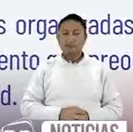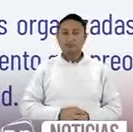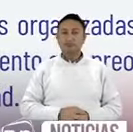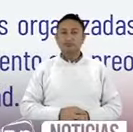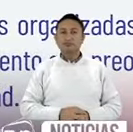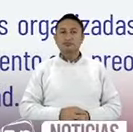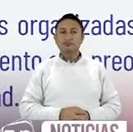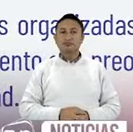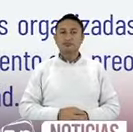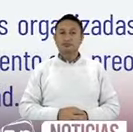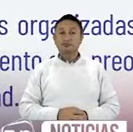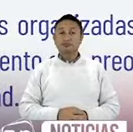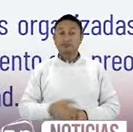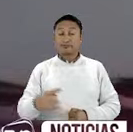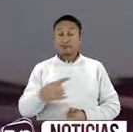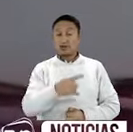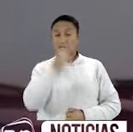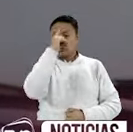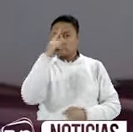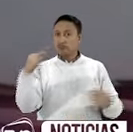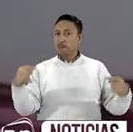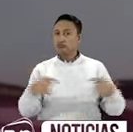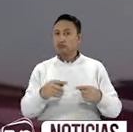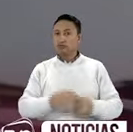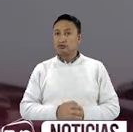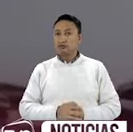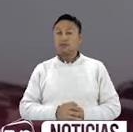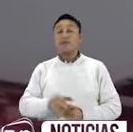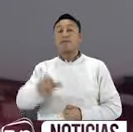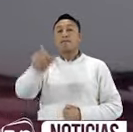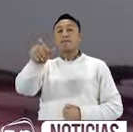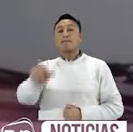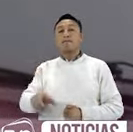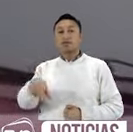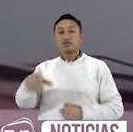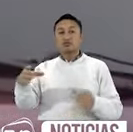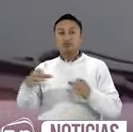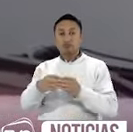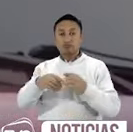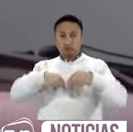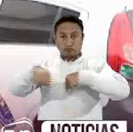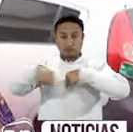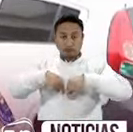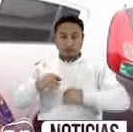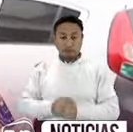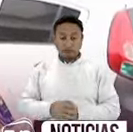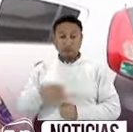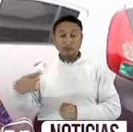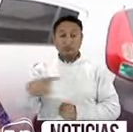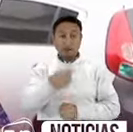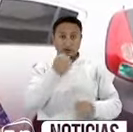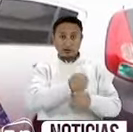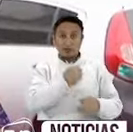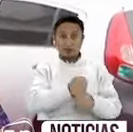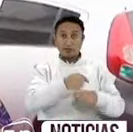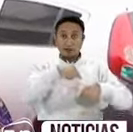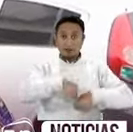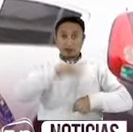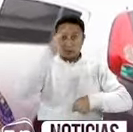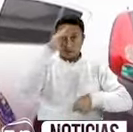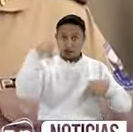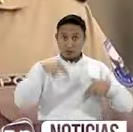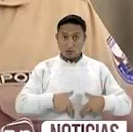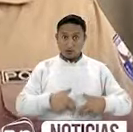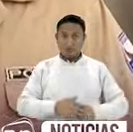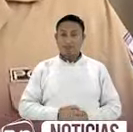También condenó el ataque. Se tomó contacto también con personal de Comisión de Tránsito e indicaban que se encontraba de servicio como guardia de aquí en las